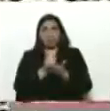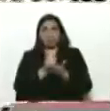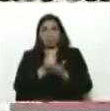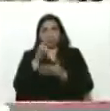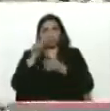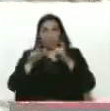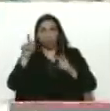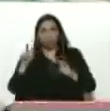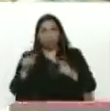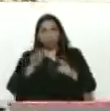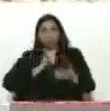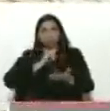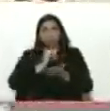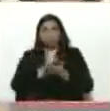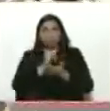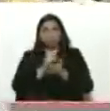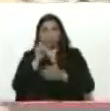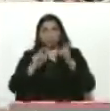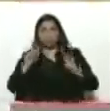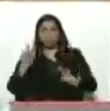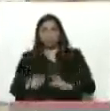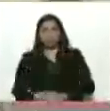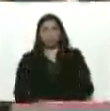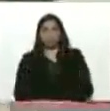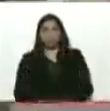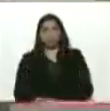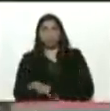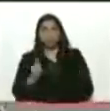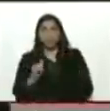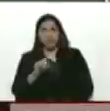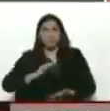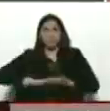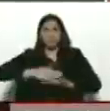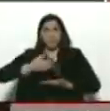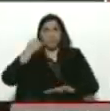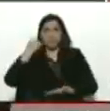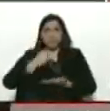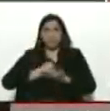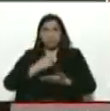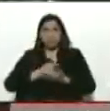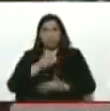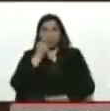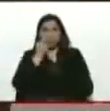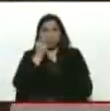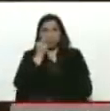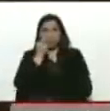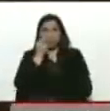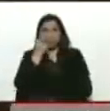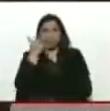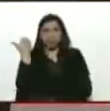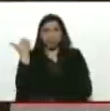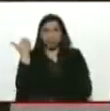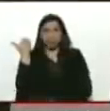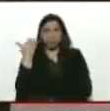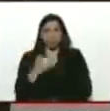Entre los documentos personales, aquí está el pasaporte del señor Barry Irancek.